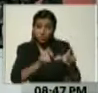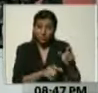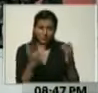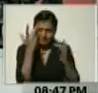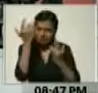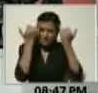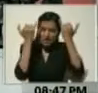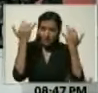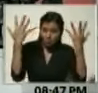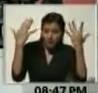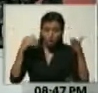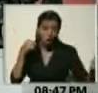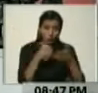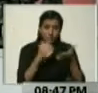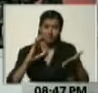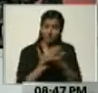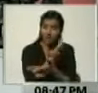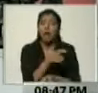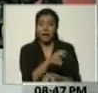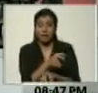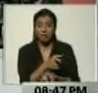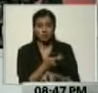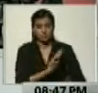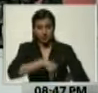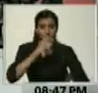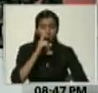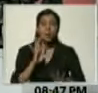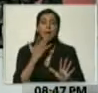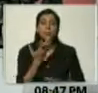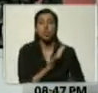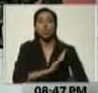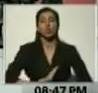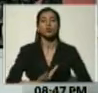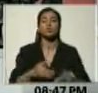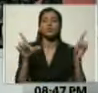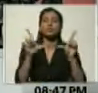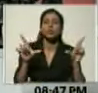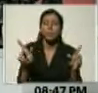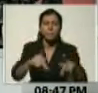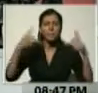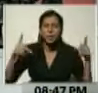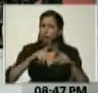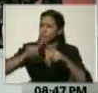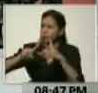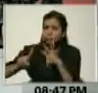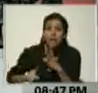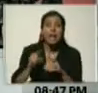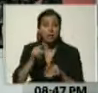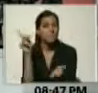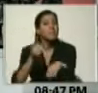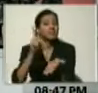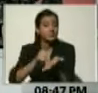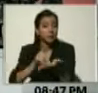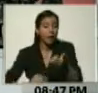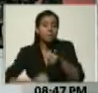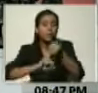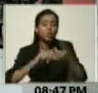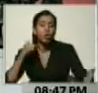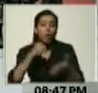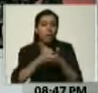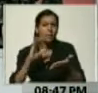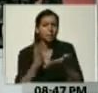diferencia. Dueños de medios de comunicación que están metidos todos en golpe de Estado,